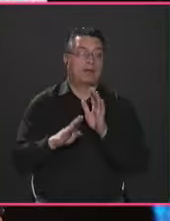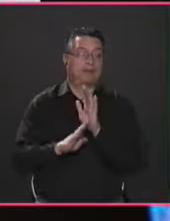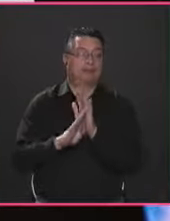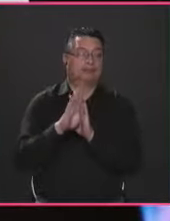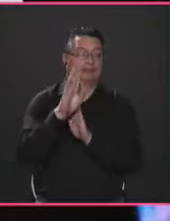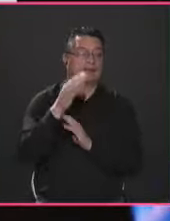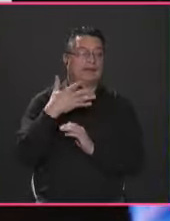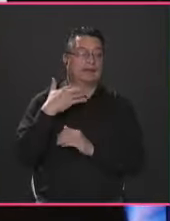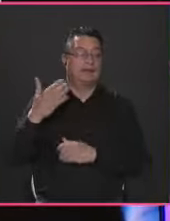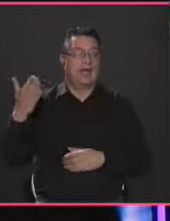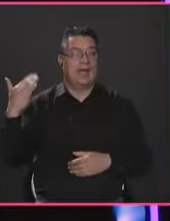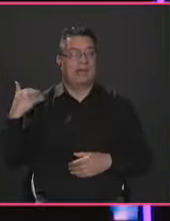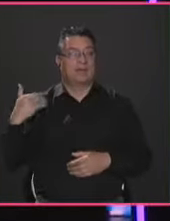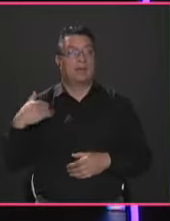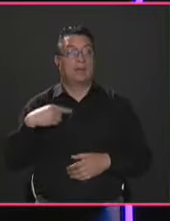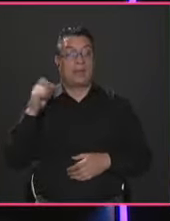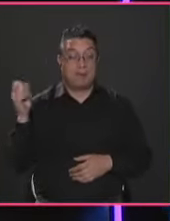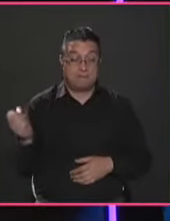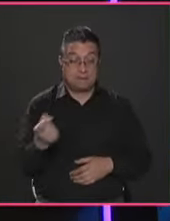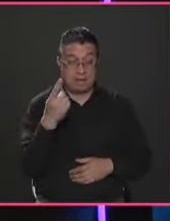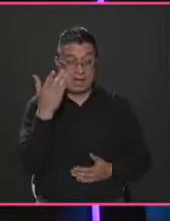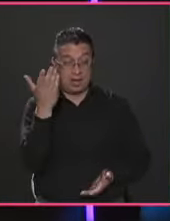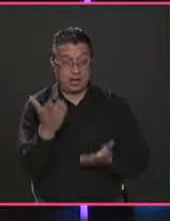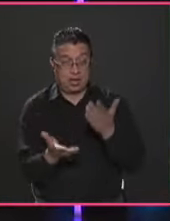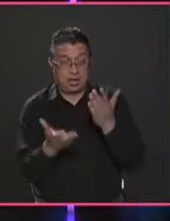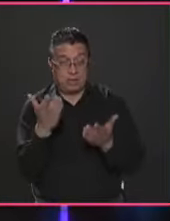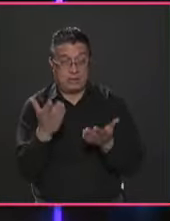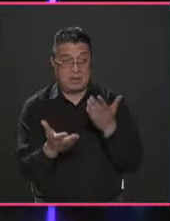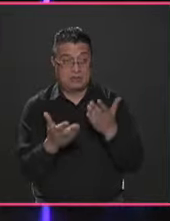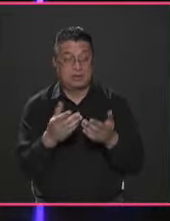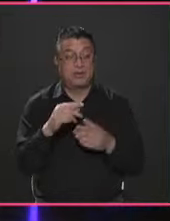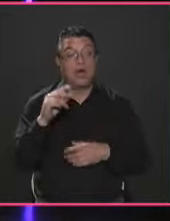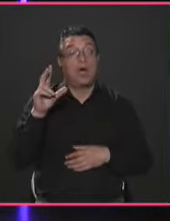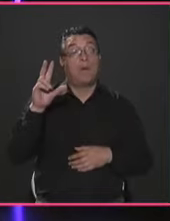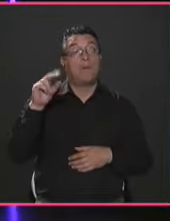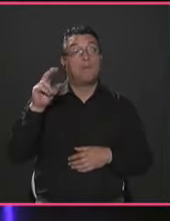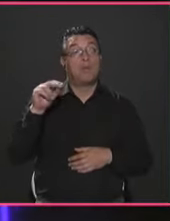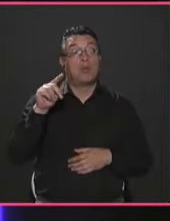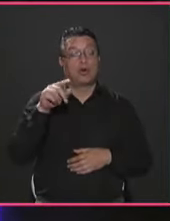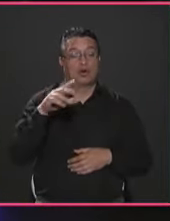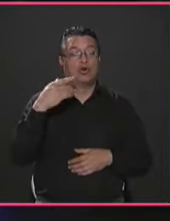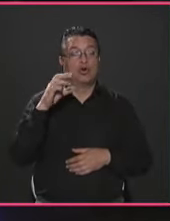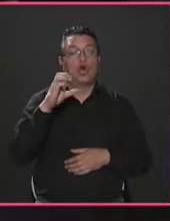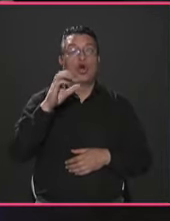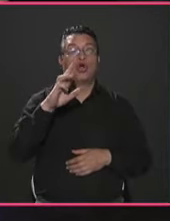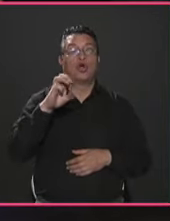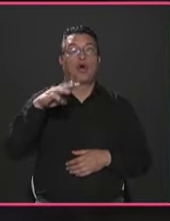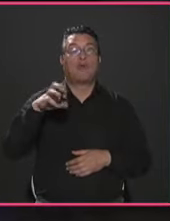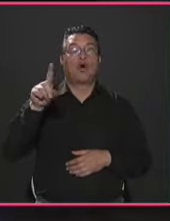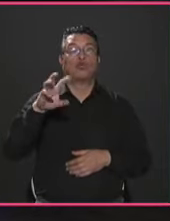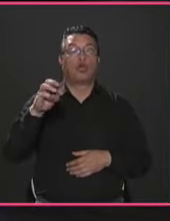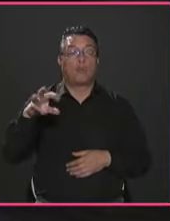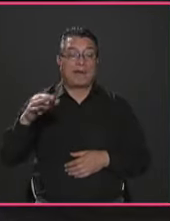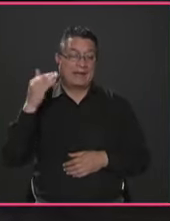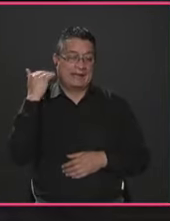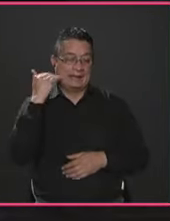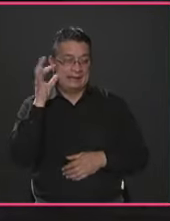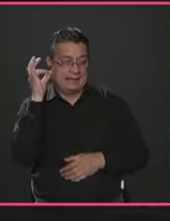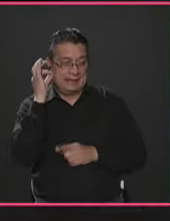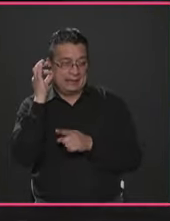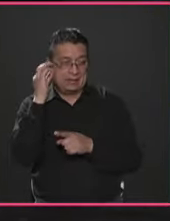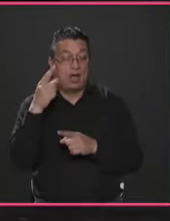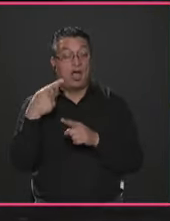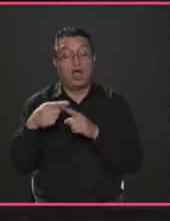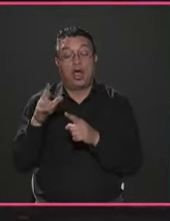primera en una primera comparación en en plomo están los cromosomas de nuestra niña y en en